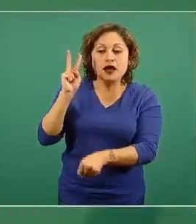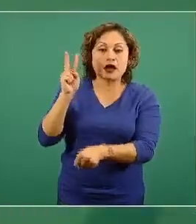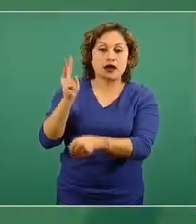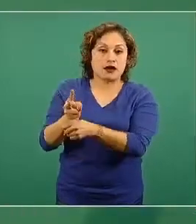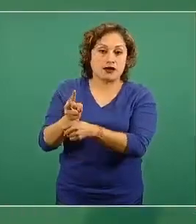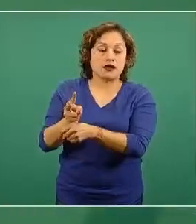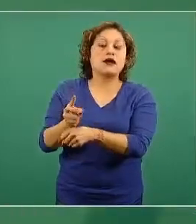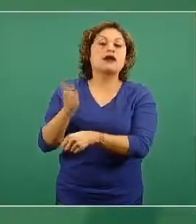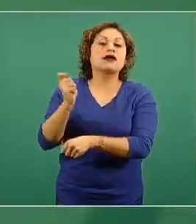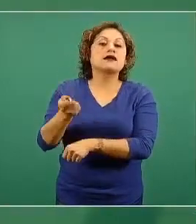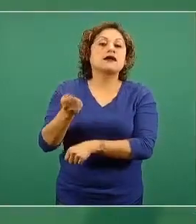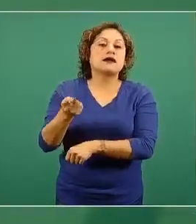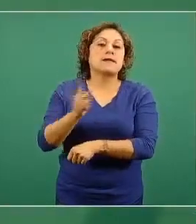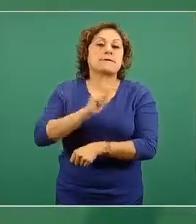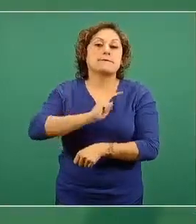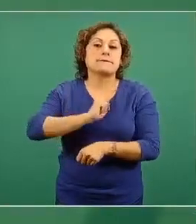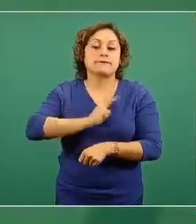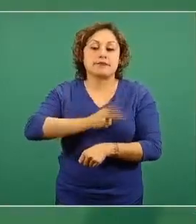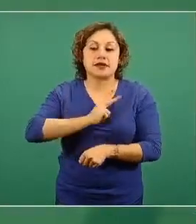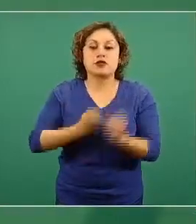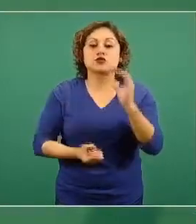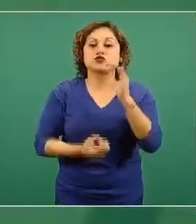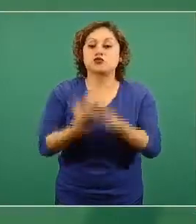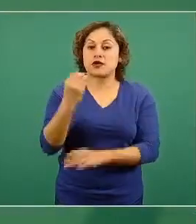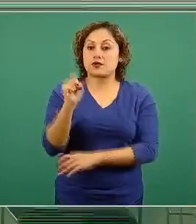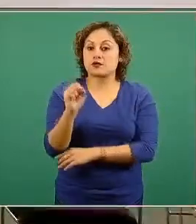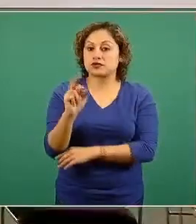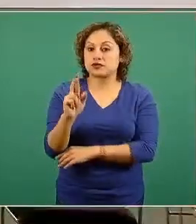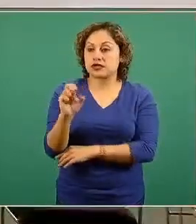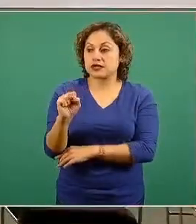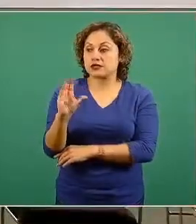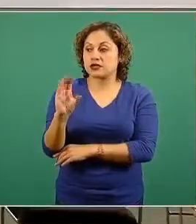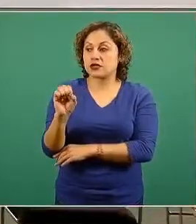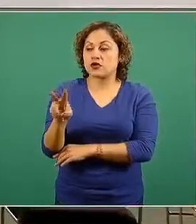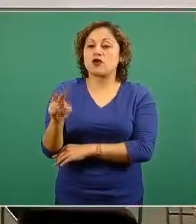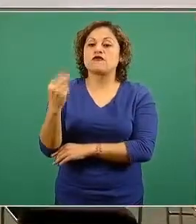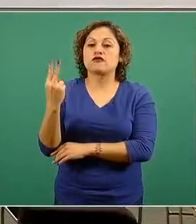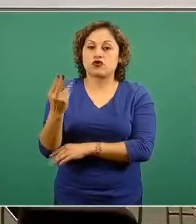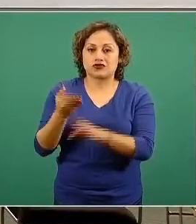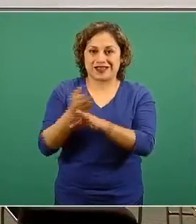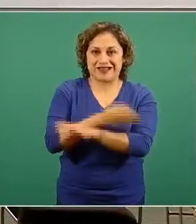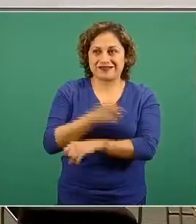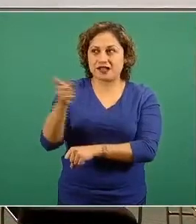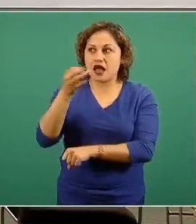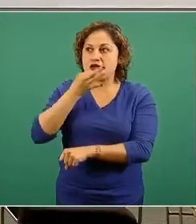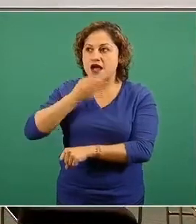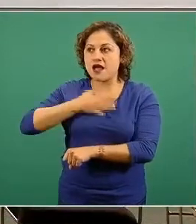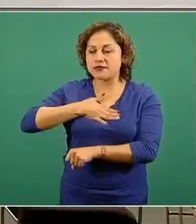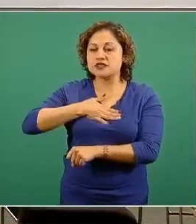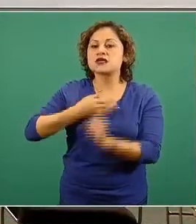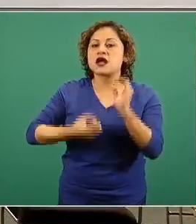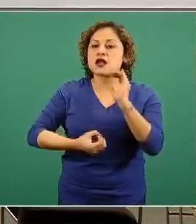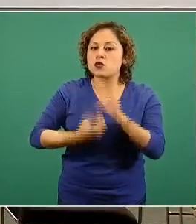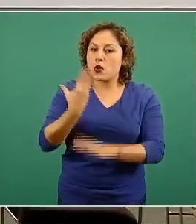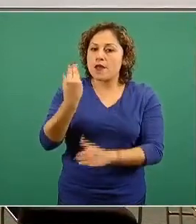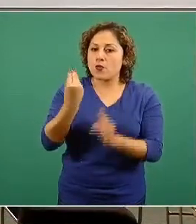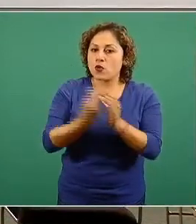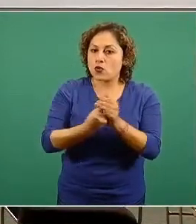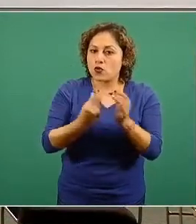virus SARS-CoV-2 y a través de conocer esta información poder el INDRE desarrollar una